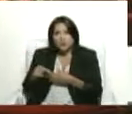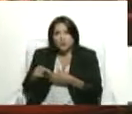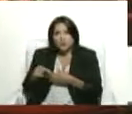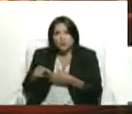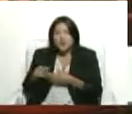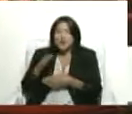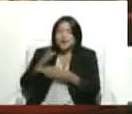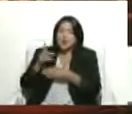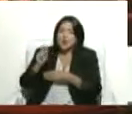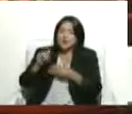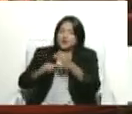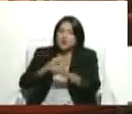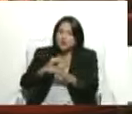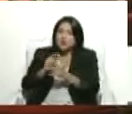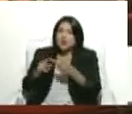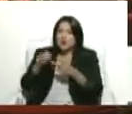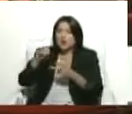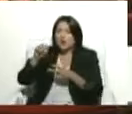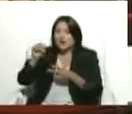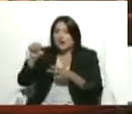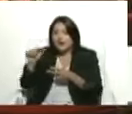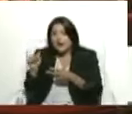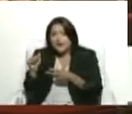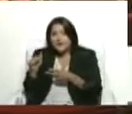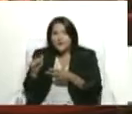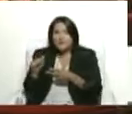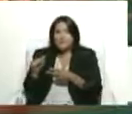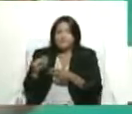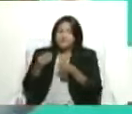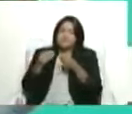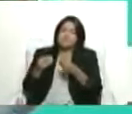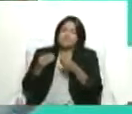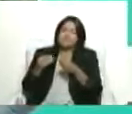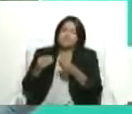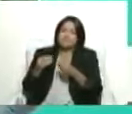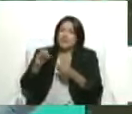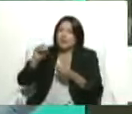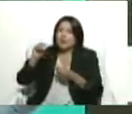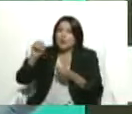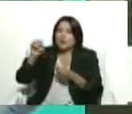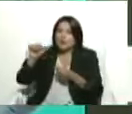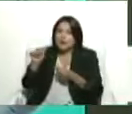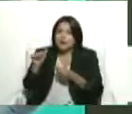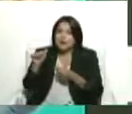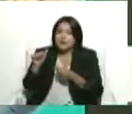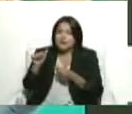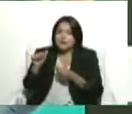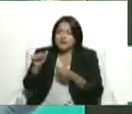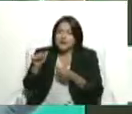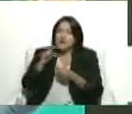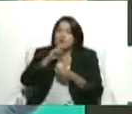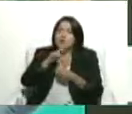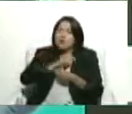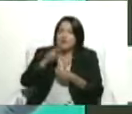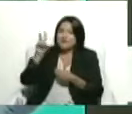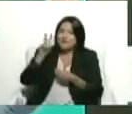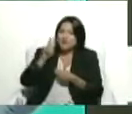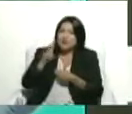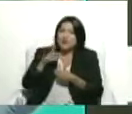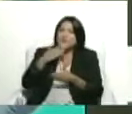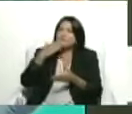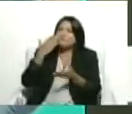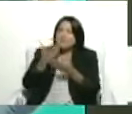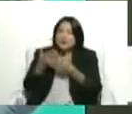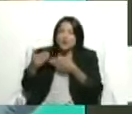la corte, a la OEA, imagínate tú, a la OEA, un organismo tan anti-venezolano, que pidió sanciones, que